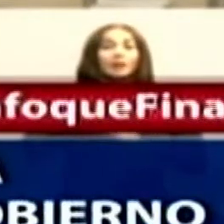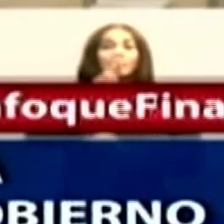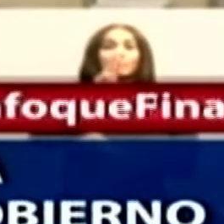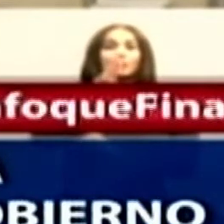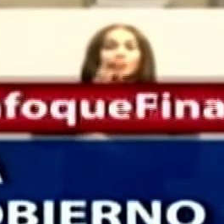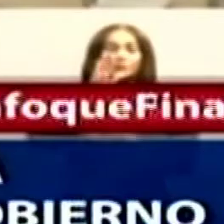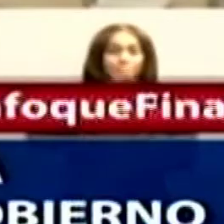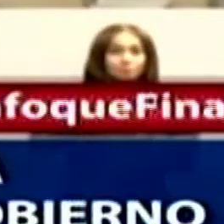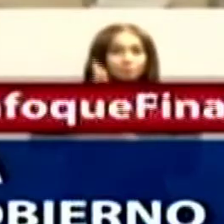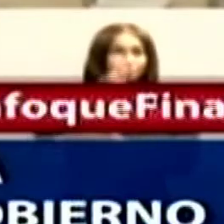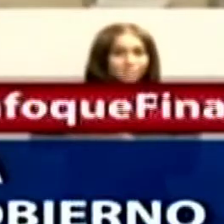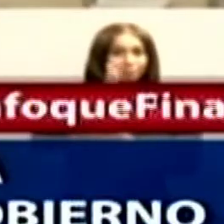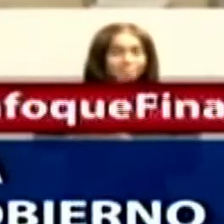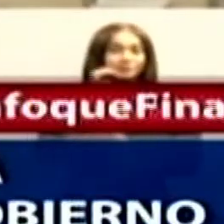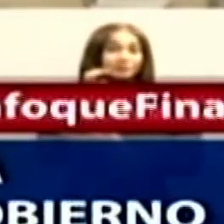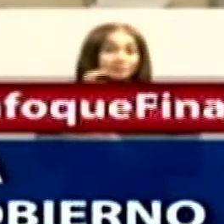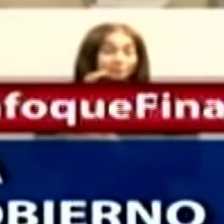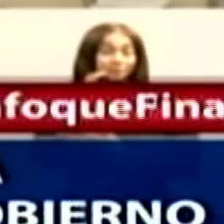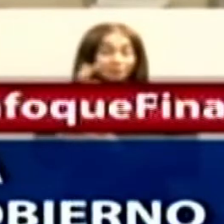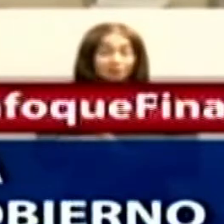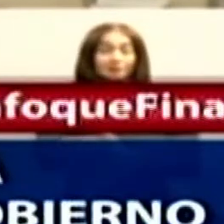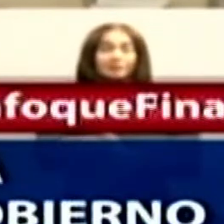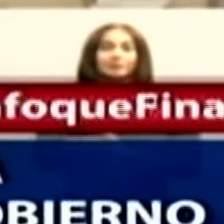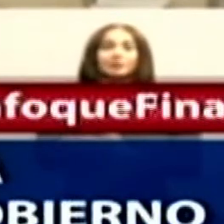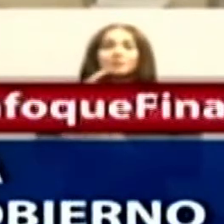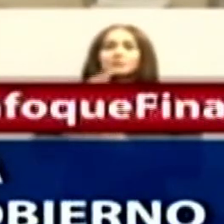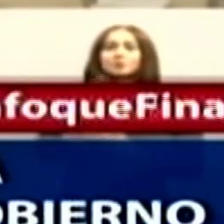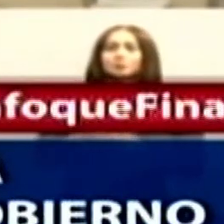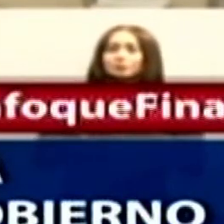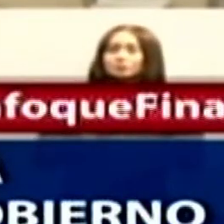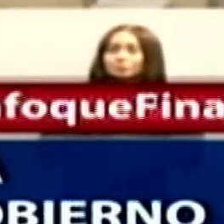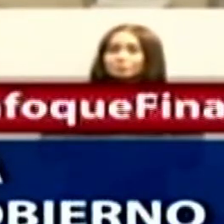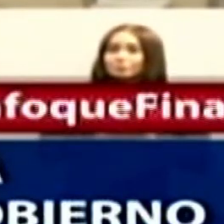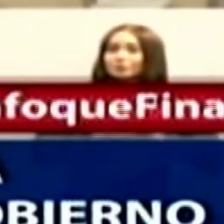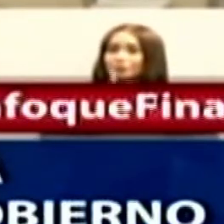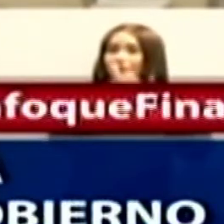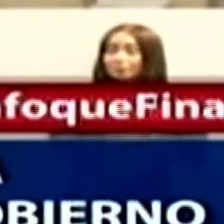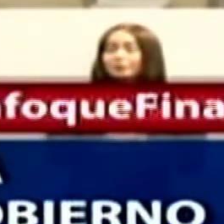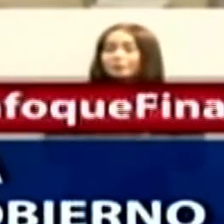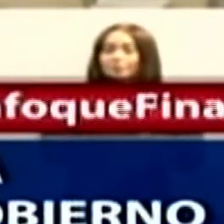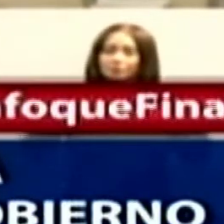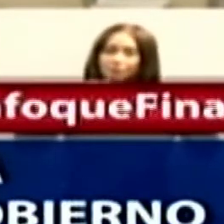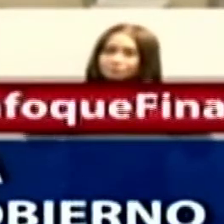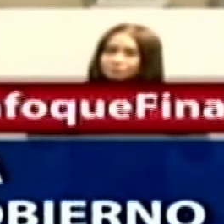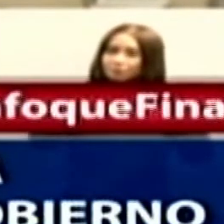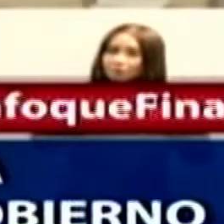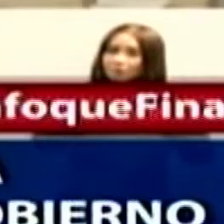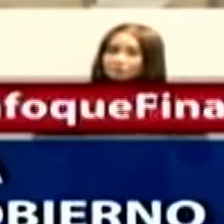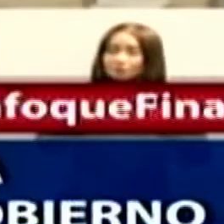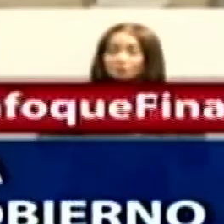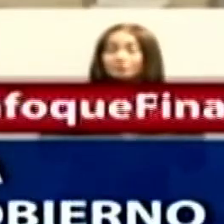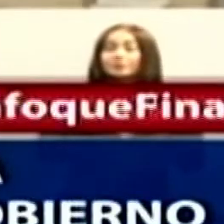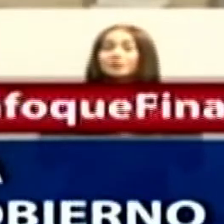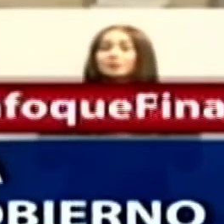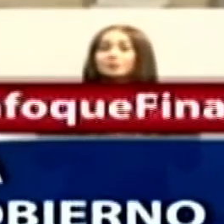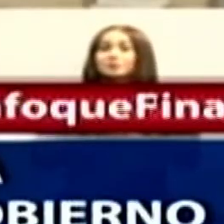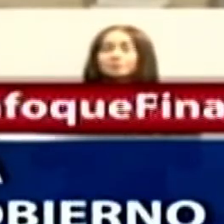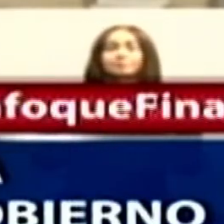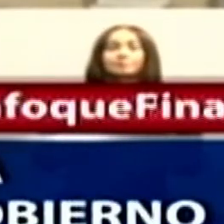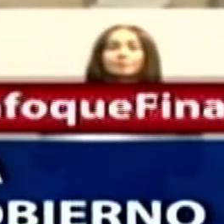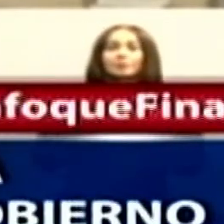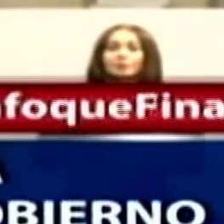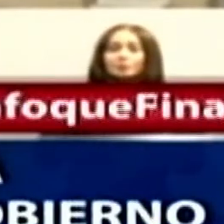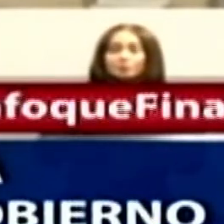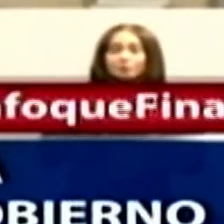que sus estudiantes puedan tener educación virtual y salvar su semestre. Estamos invirtiendo más de